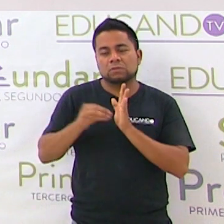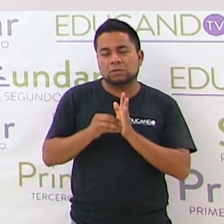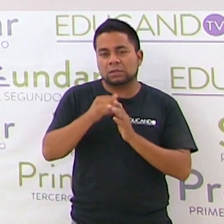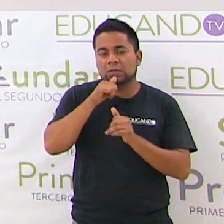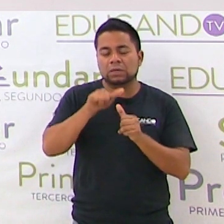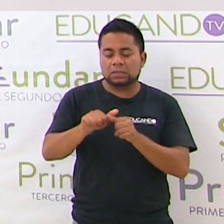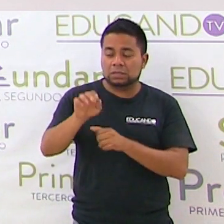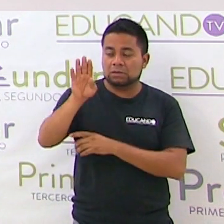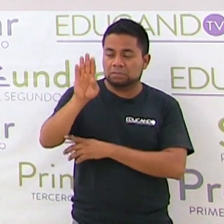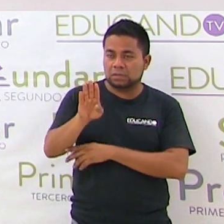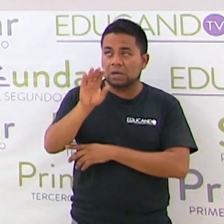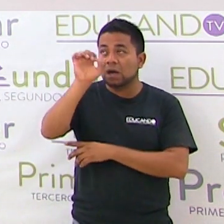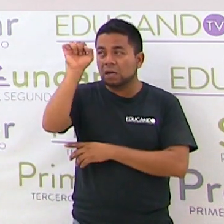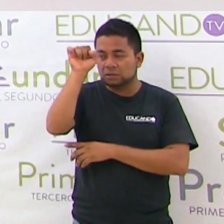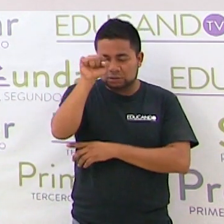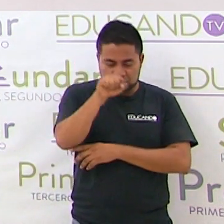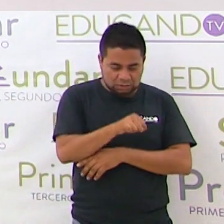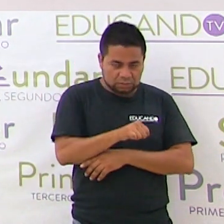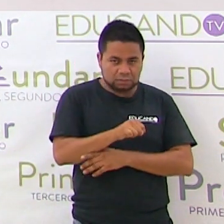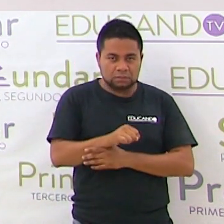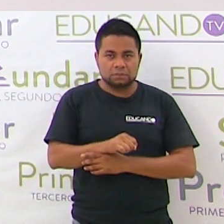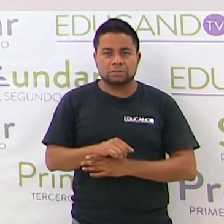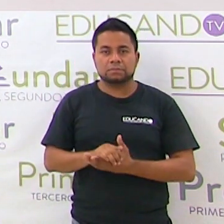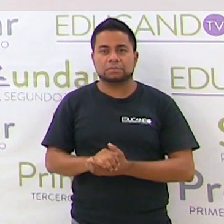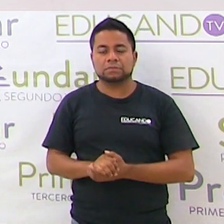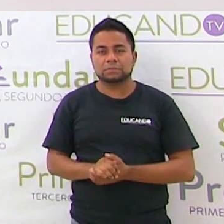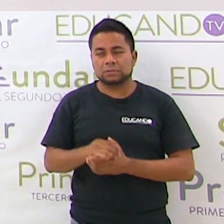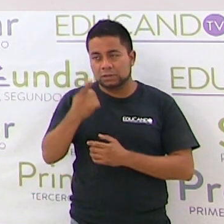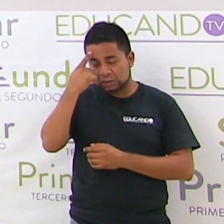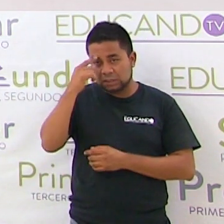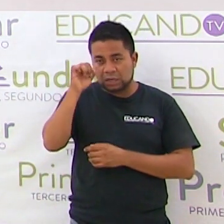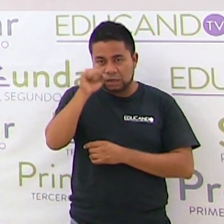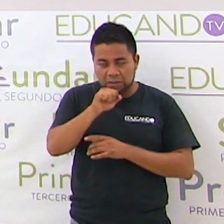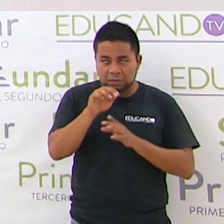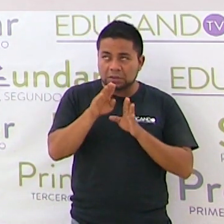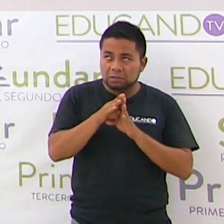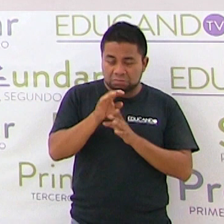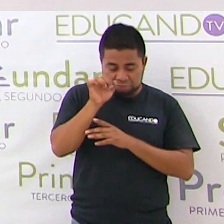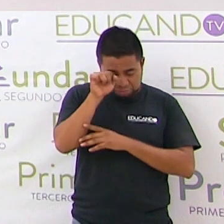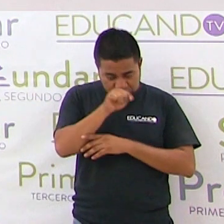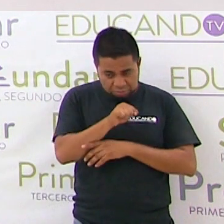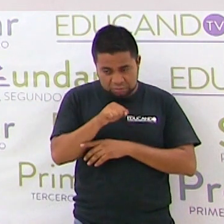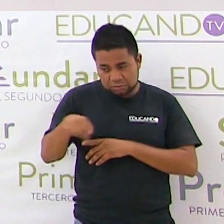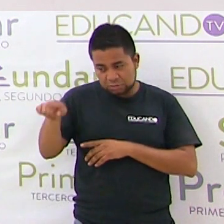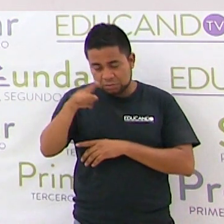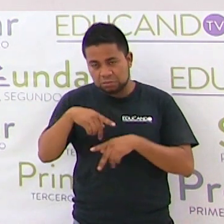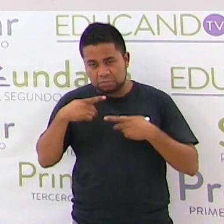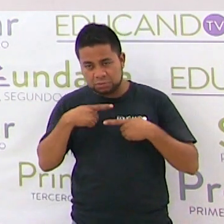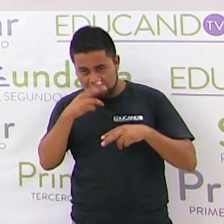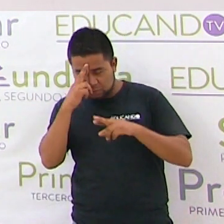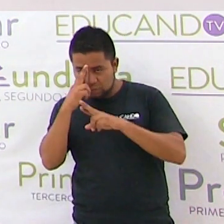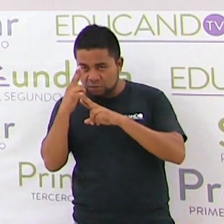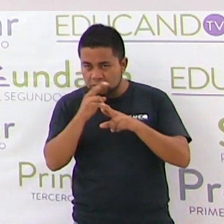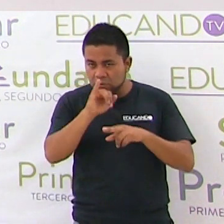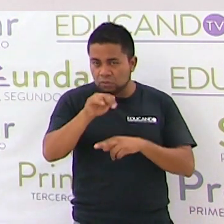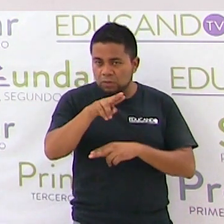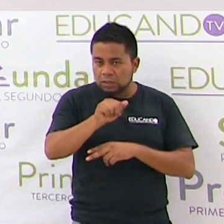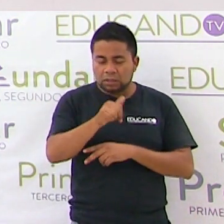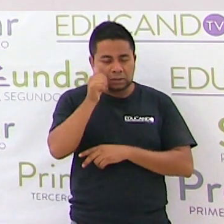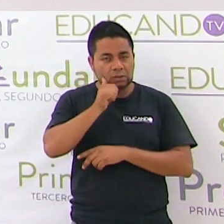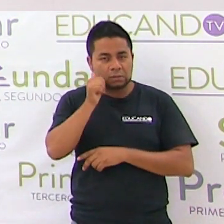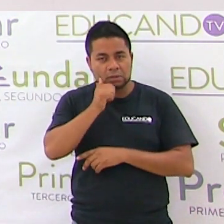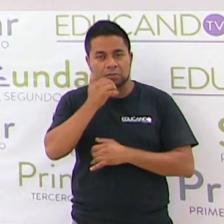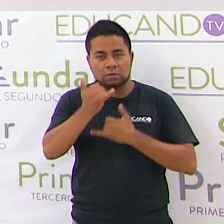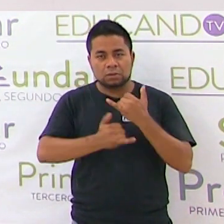B. Agachaba. La cabeza escondiendo la barbilla. Todos los niños respetaban a Juana, la que jugaba